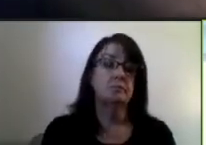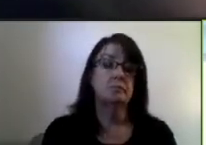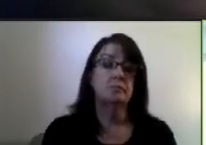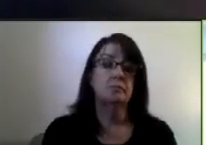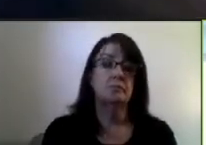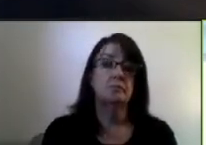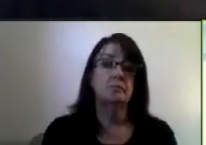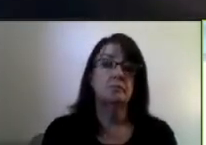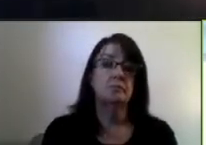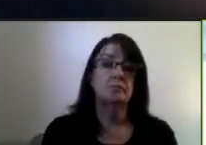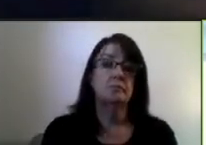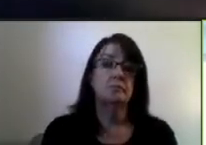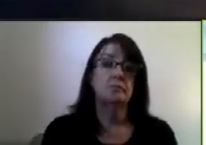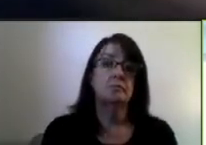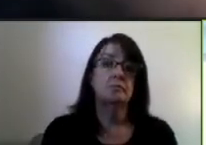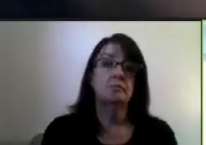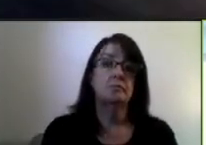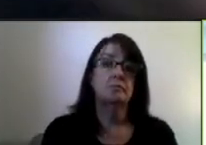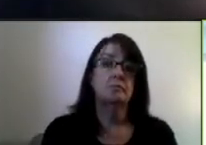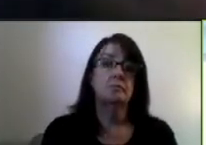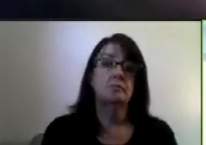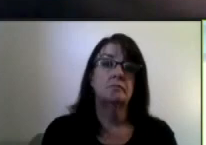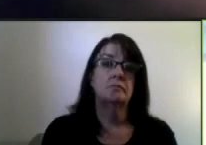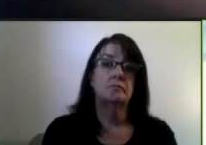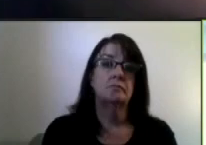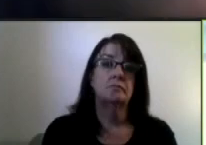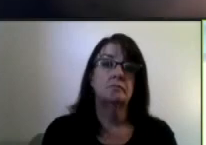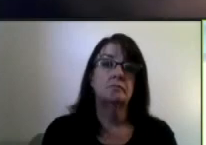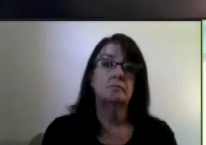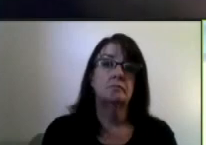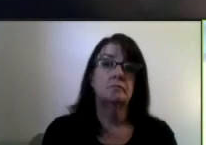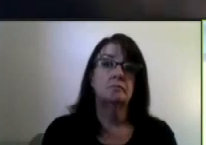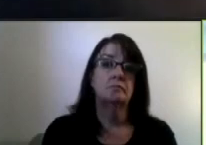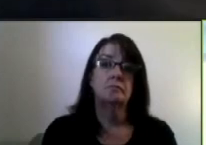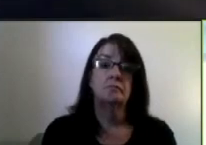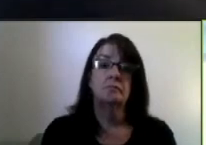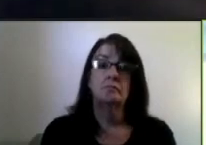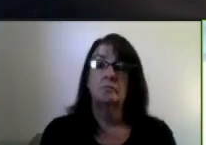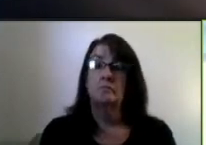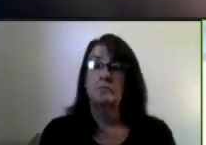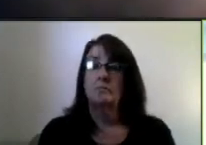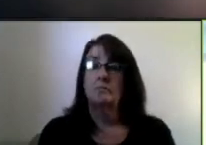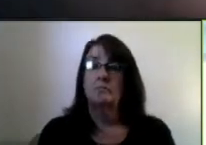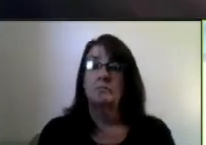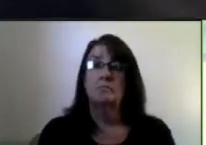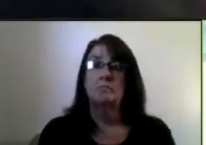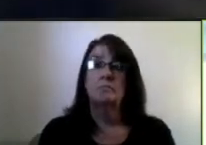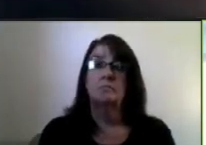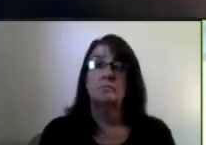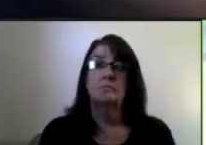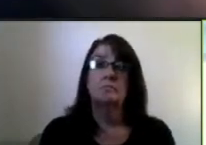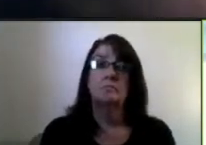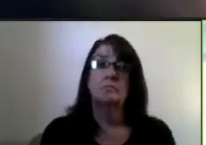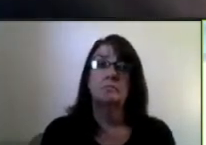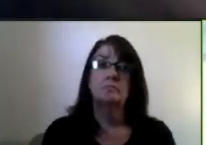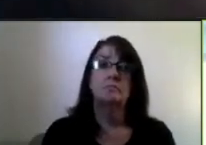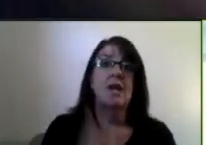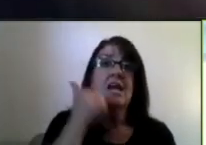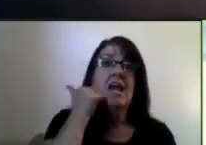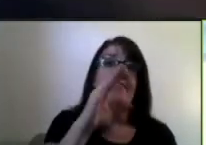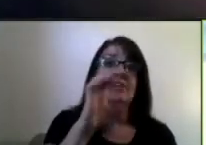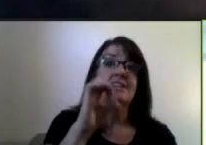crimen federal y no puede compartir la información con agencias de la ley. Every census